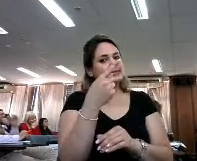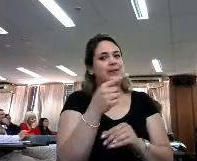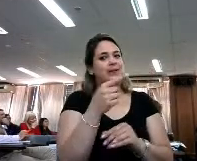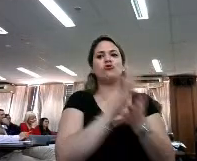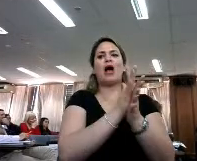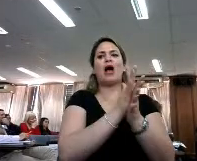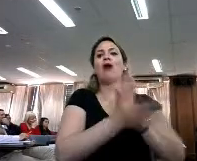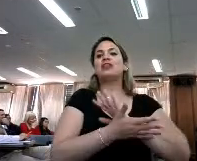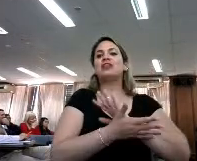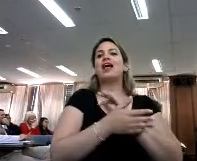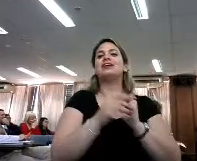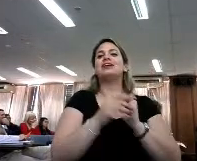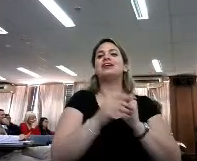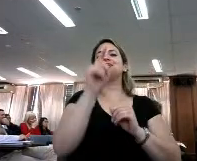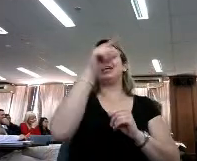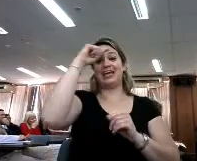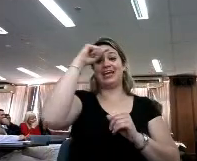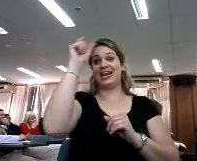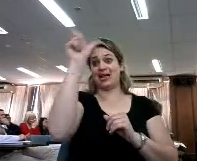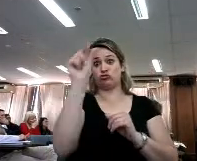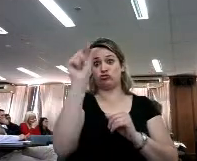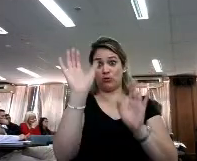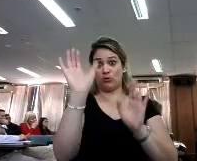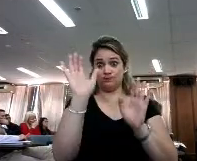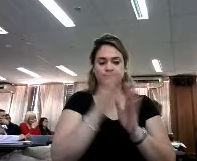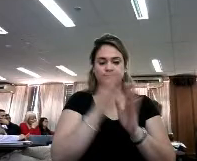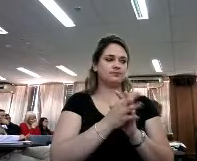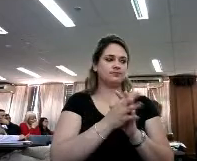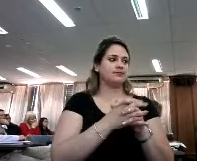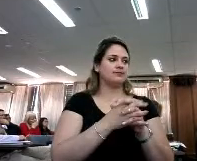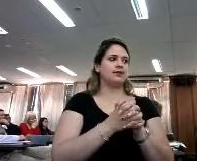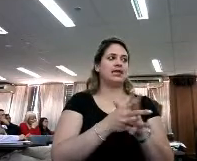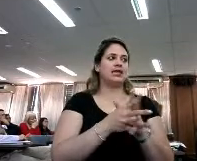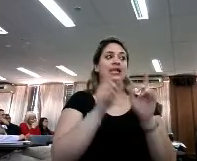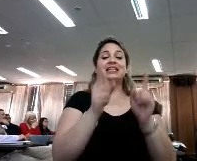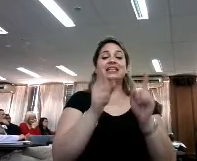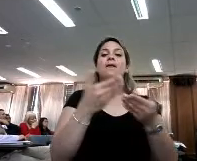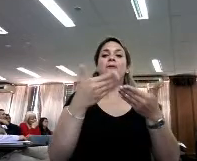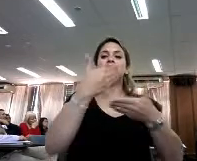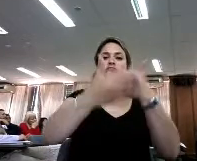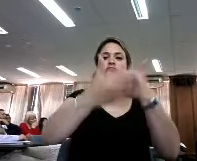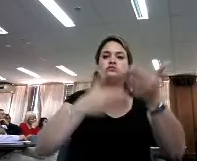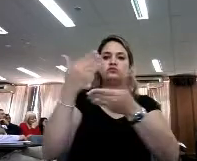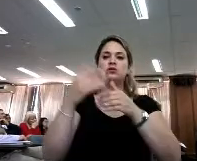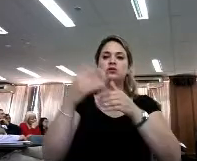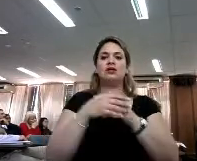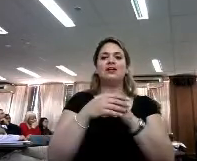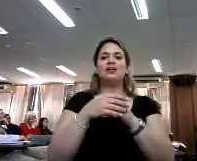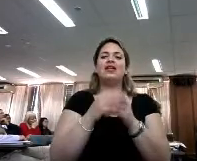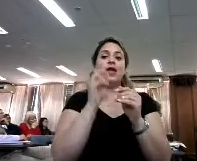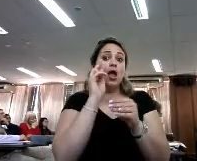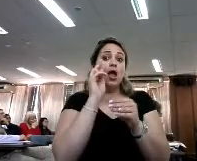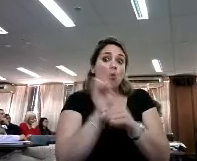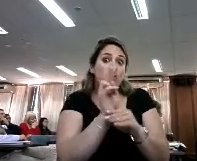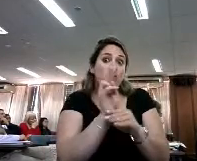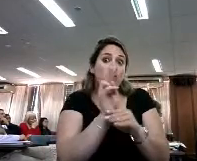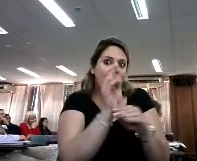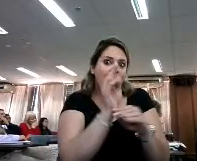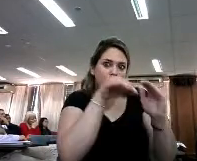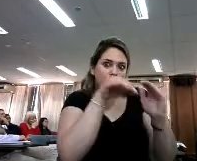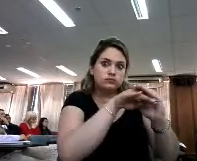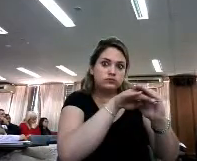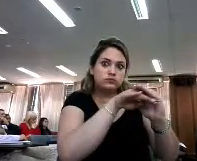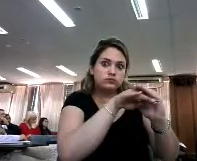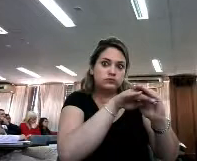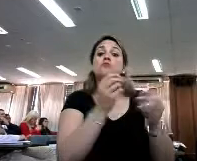en el mercado nacional. ¿Bien? Que podrán también ser reproducidas para efectos de conservación, porque pasa mucho que tenemos obras